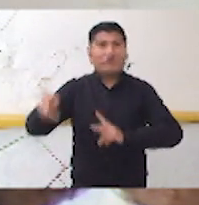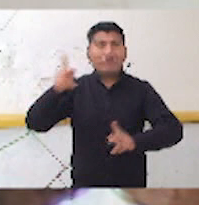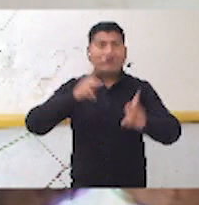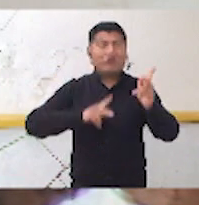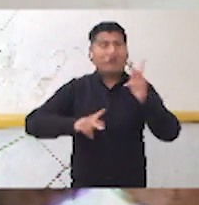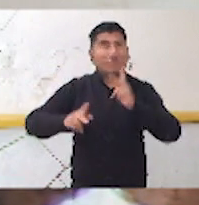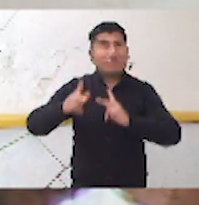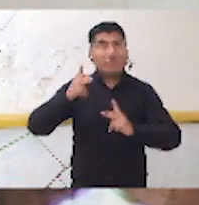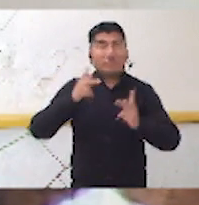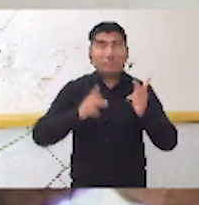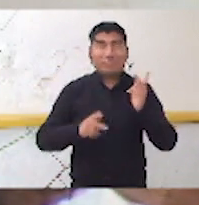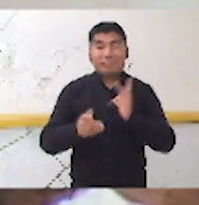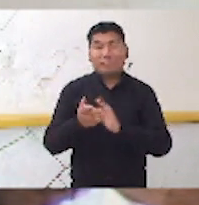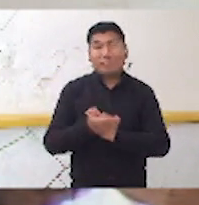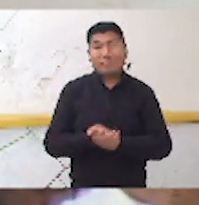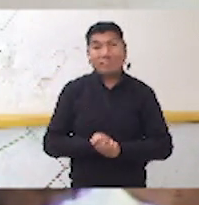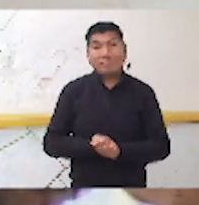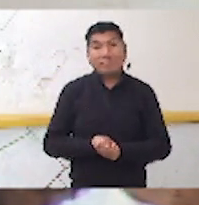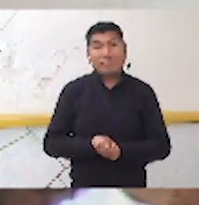soberbios.